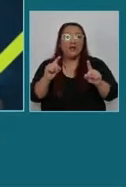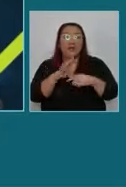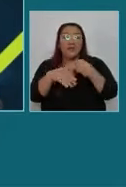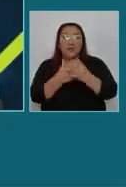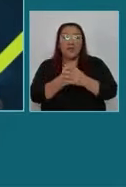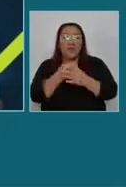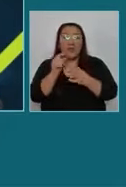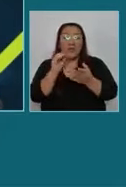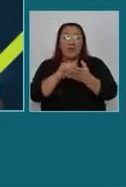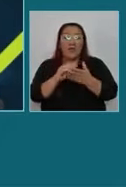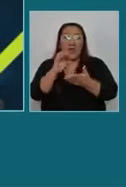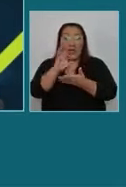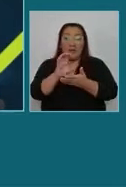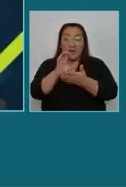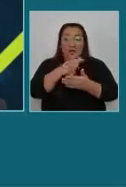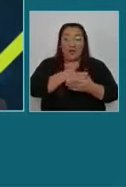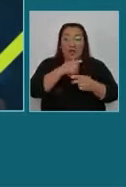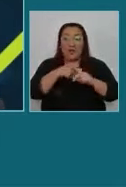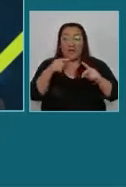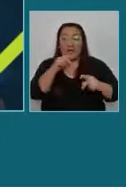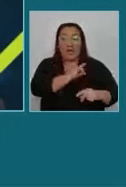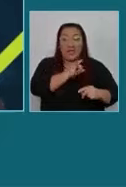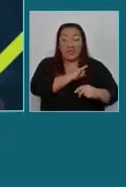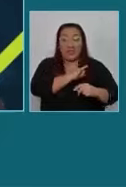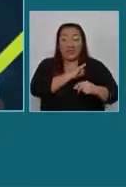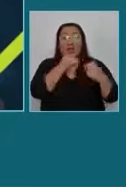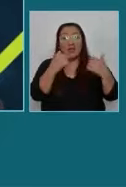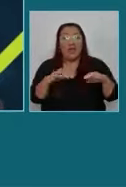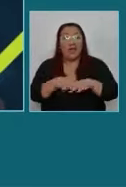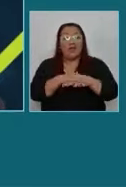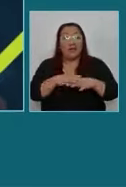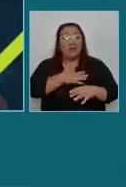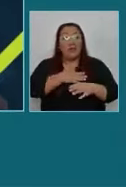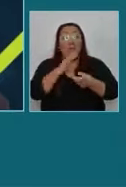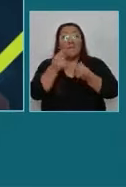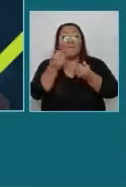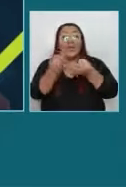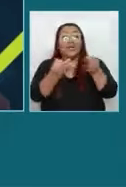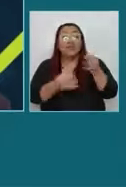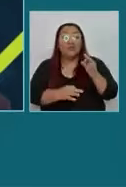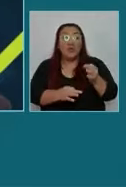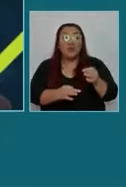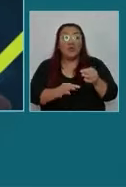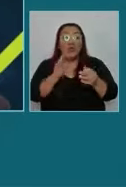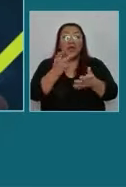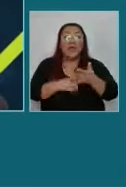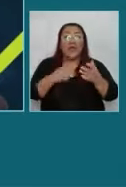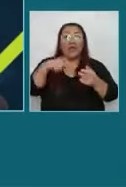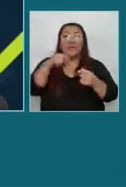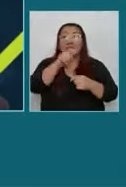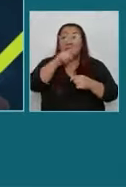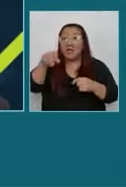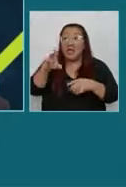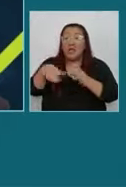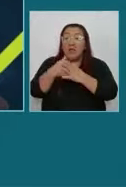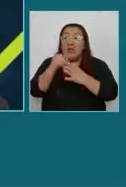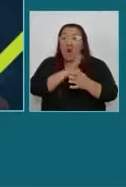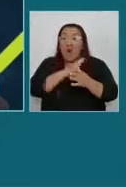el aportar capital. Nosotros a nivel institucional gestionamos nuestro presupuesto a través de las necesidades estratégicas del gobierno.